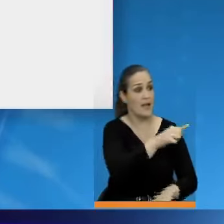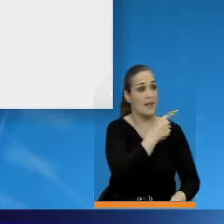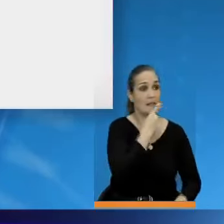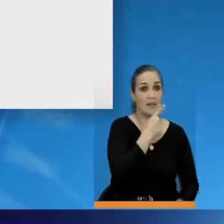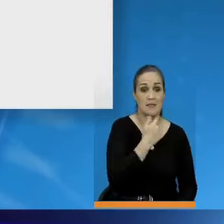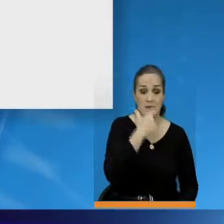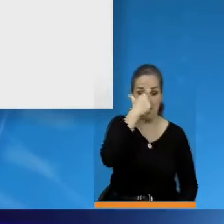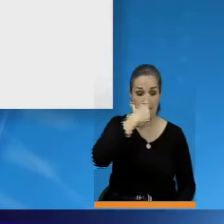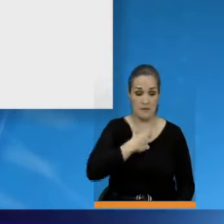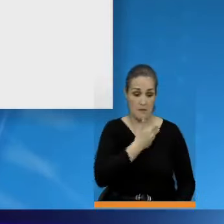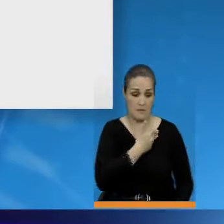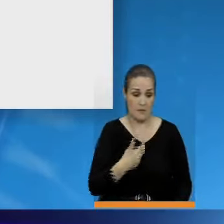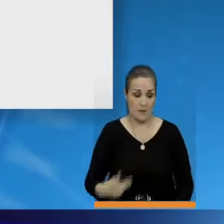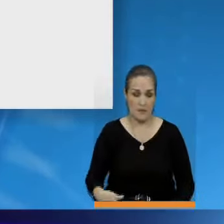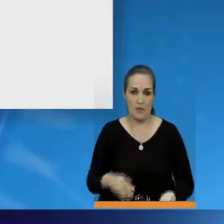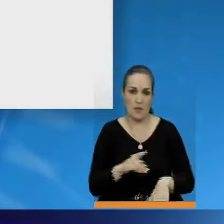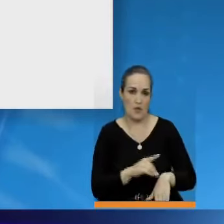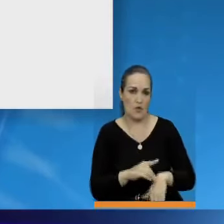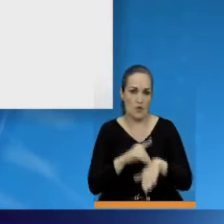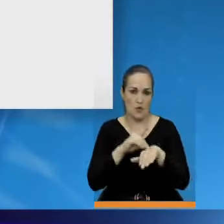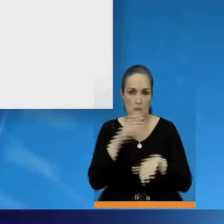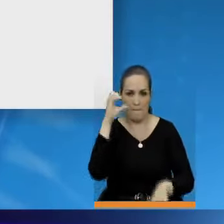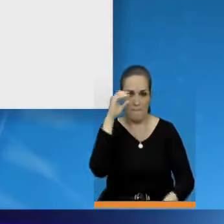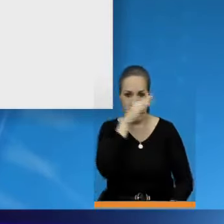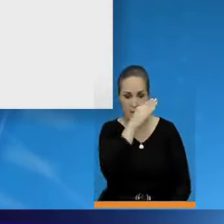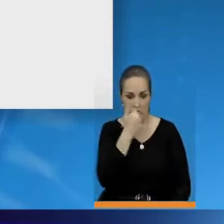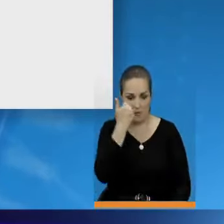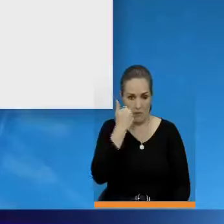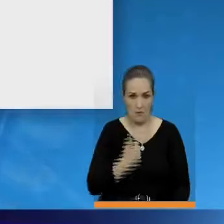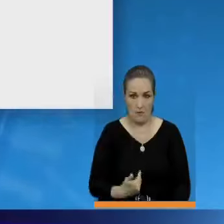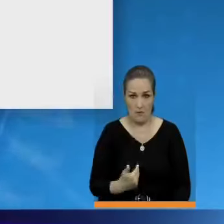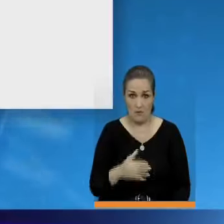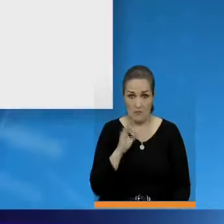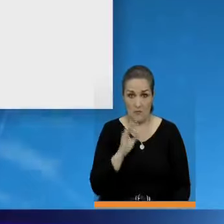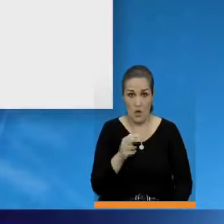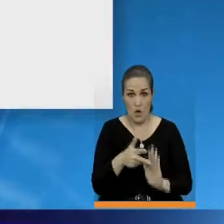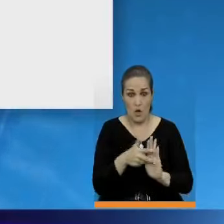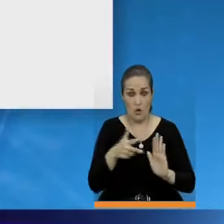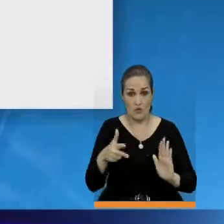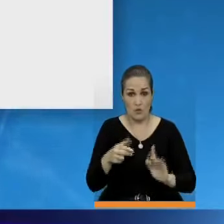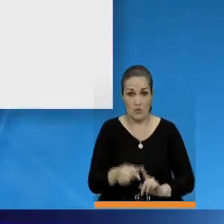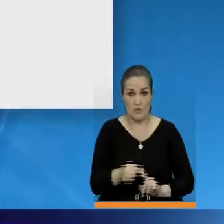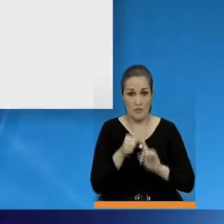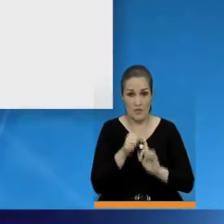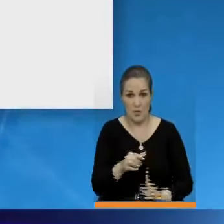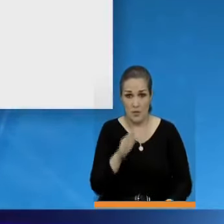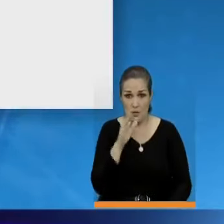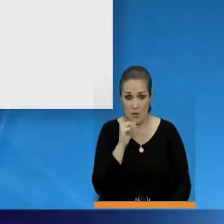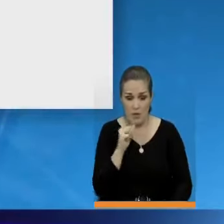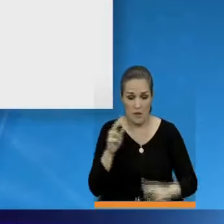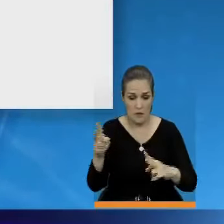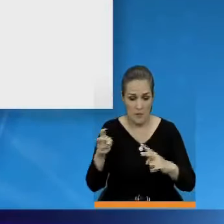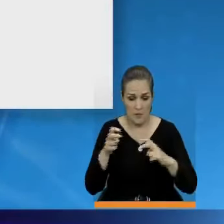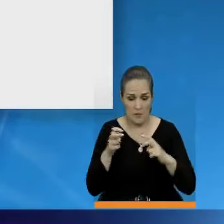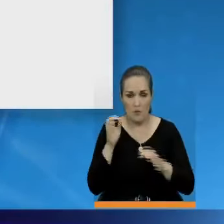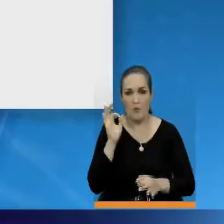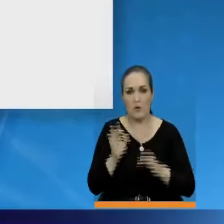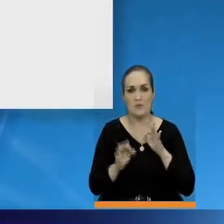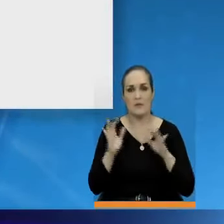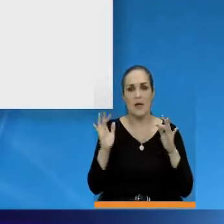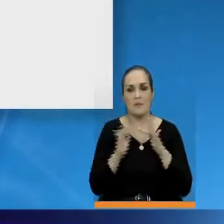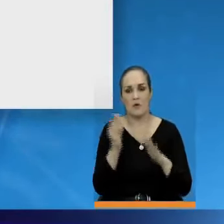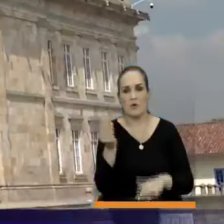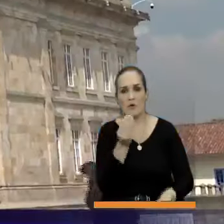presidente de la República, doctor Gustavo Francisco Petro Urrego, no posee fuero constitucional especial para su investigación y juzgamiento ante el